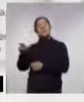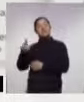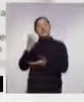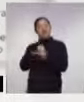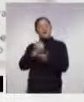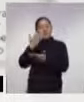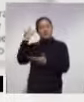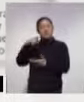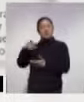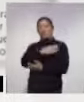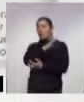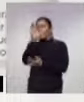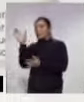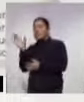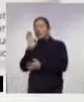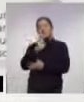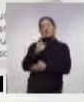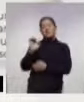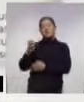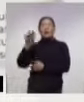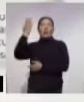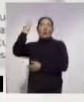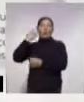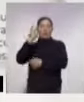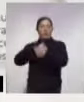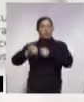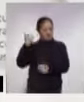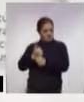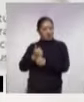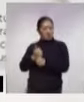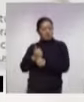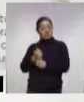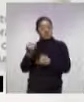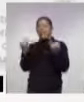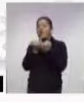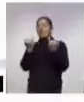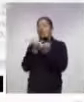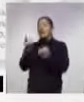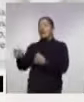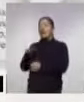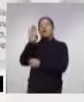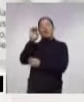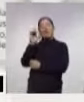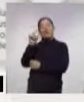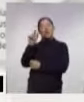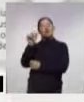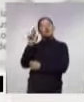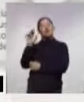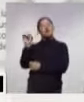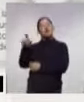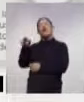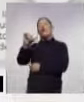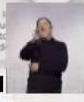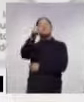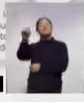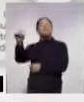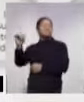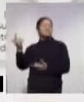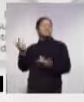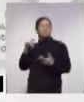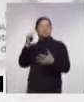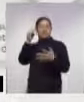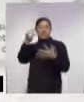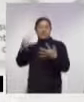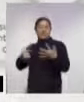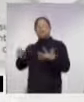Estatal de Cuento Beatriz Espejo hace ya 4 años y también ha sido becario en algunas otras emisiones.